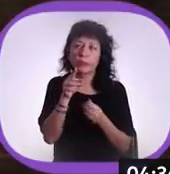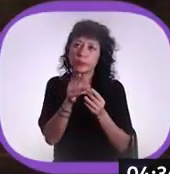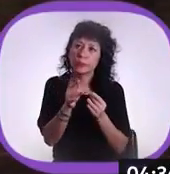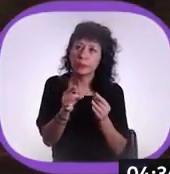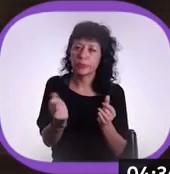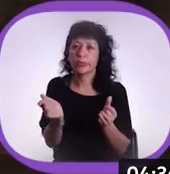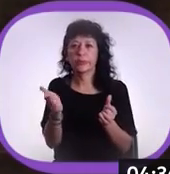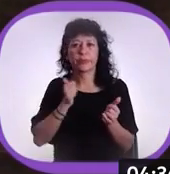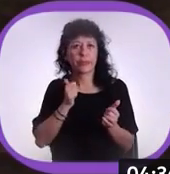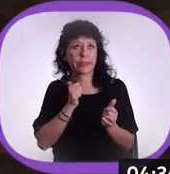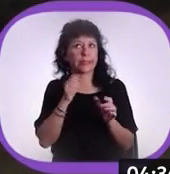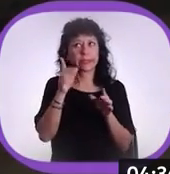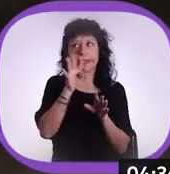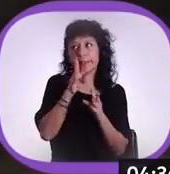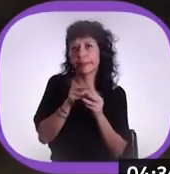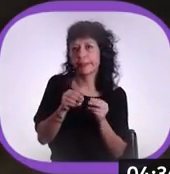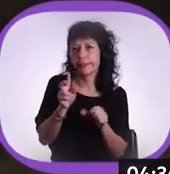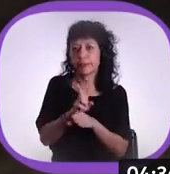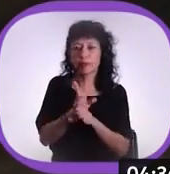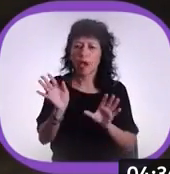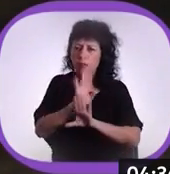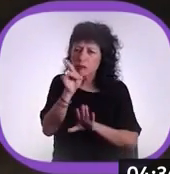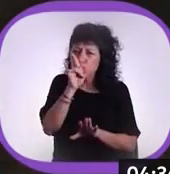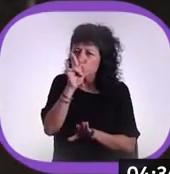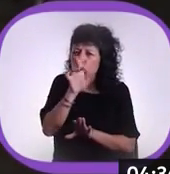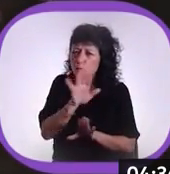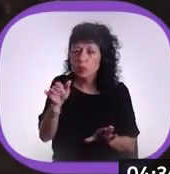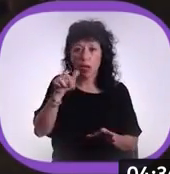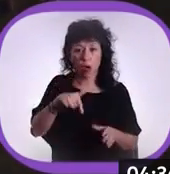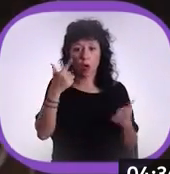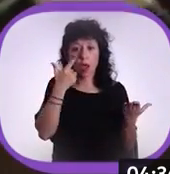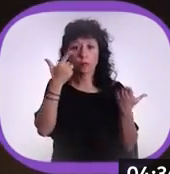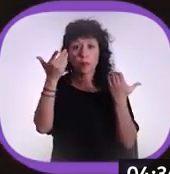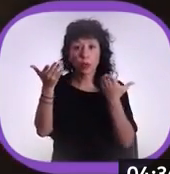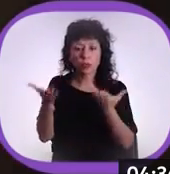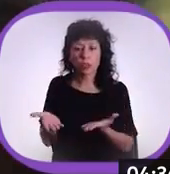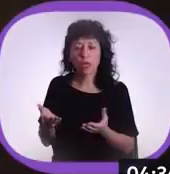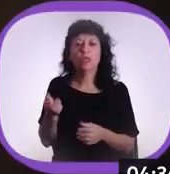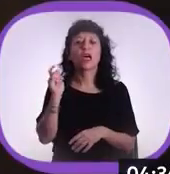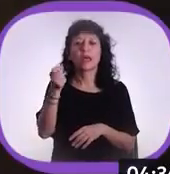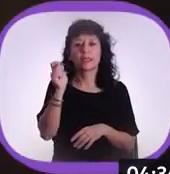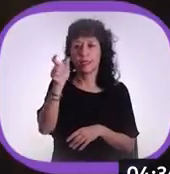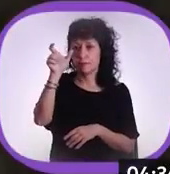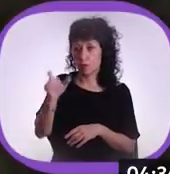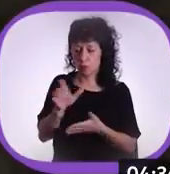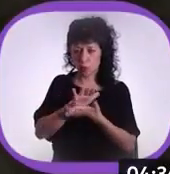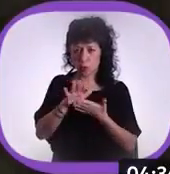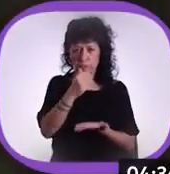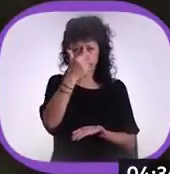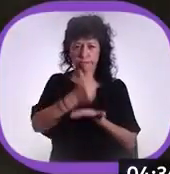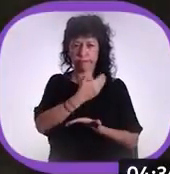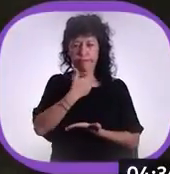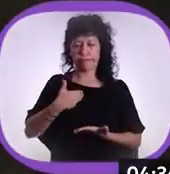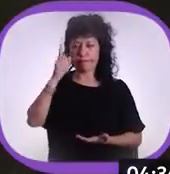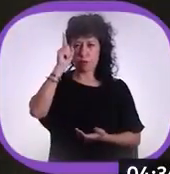caja de arena. ¡Silencio, prisioneros! Es momento de presentarle a Vandal a su nuevo líder. Un